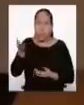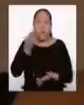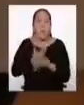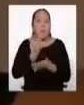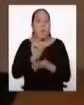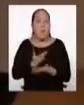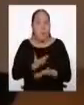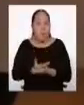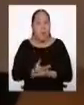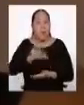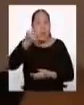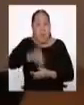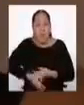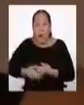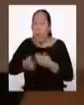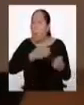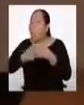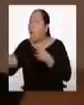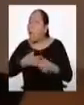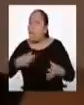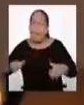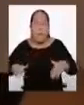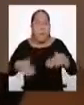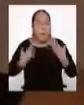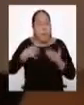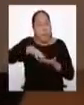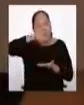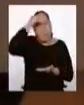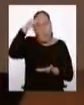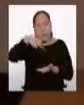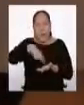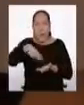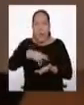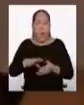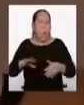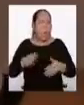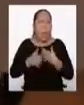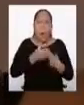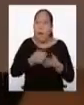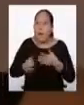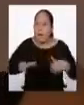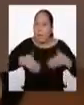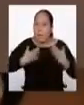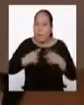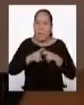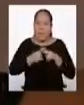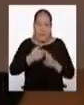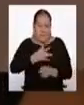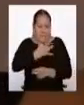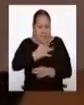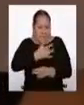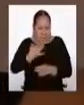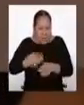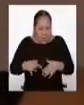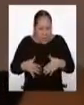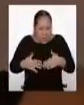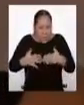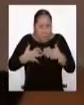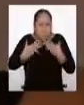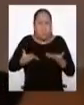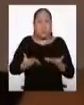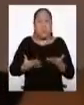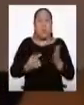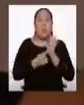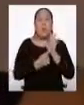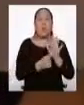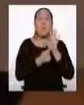de que cualquiera puede aprender un instrumento, de que cualquiera puede aprender a bailar, o cualquiera puede empezar a sentir cosas para empezar a desarrollar actividades o para